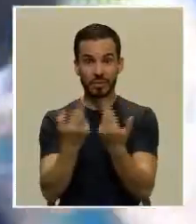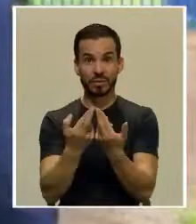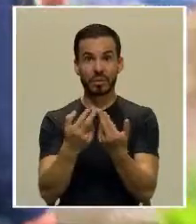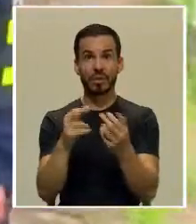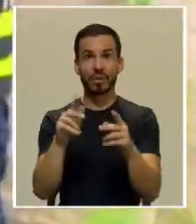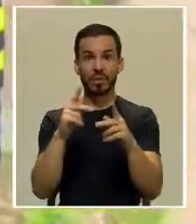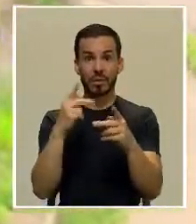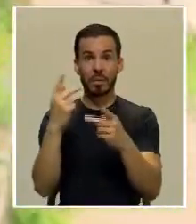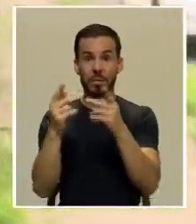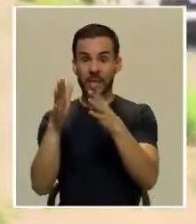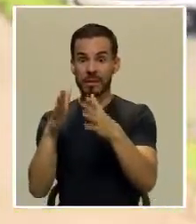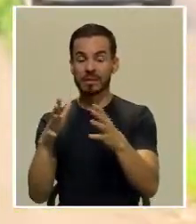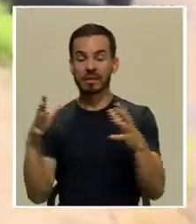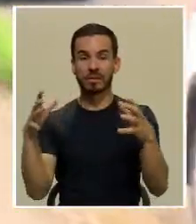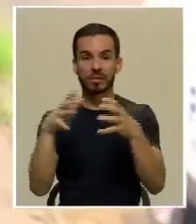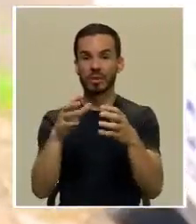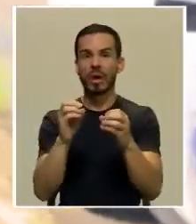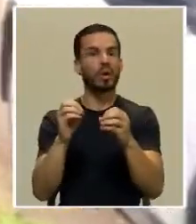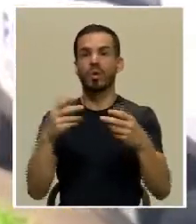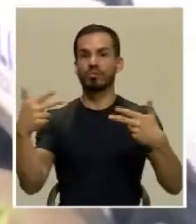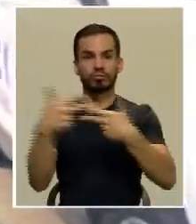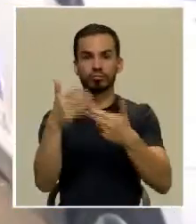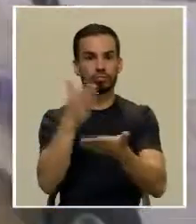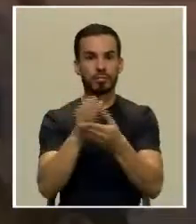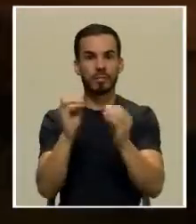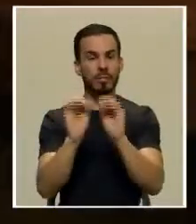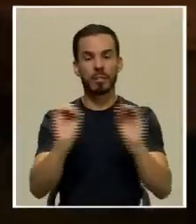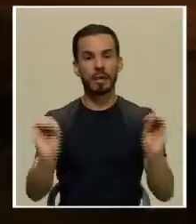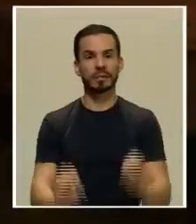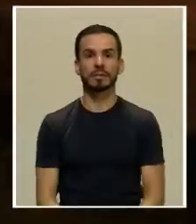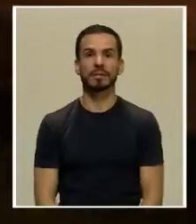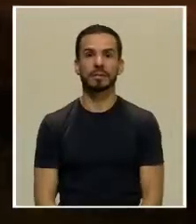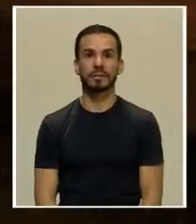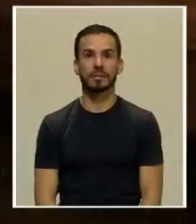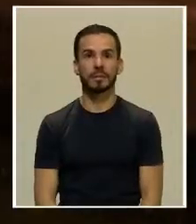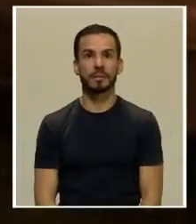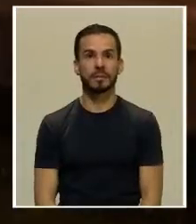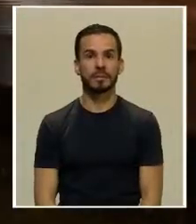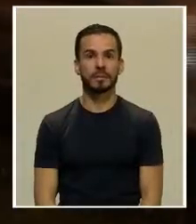vecinos aglomerados se comprometieron a no hacer más bloqueos.